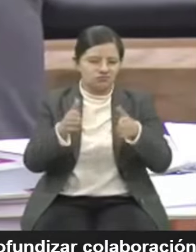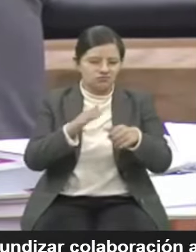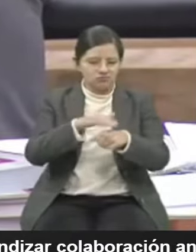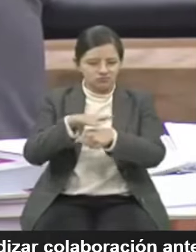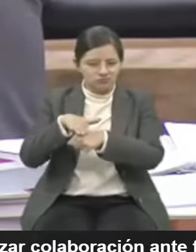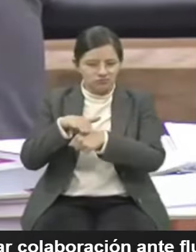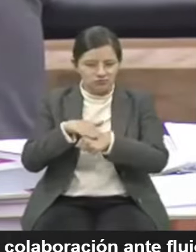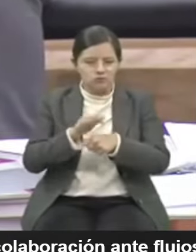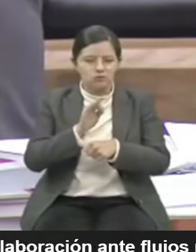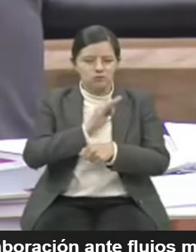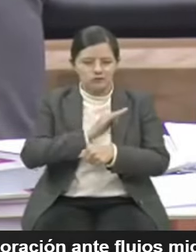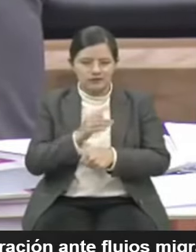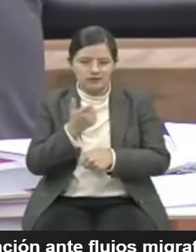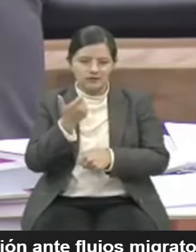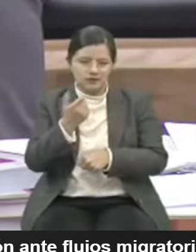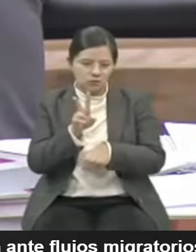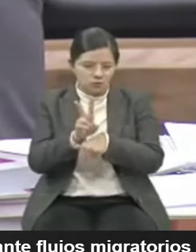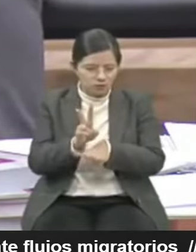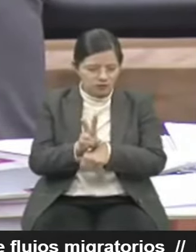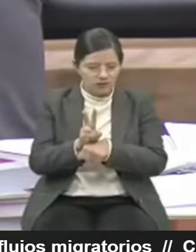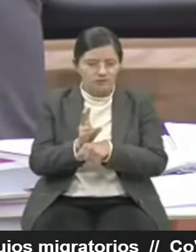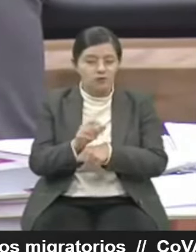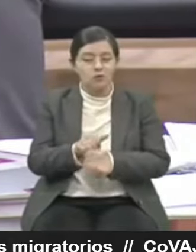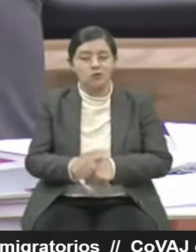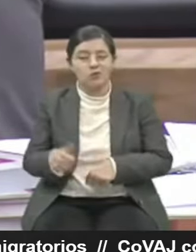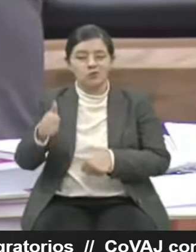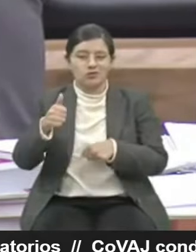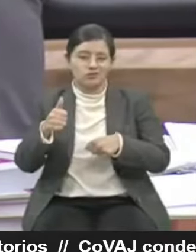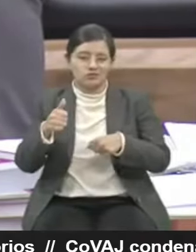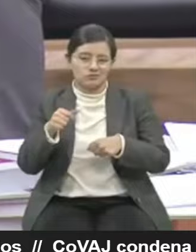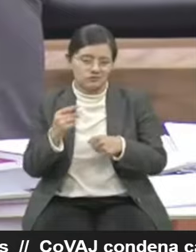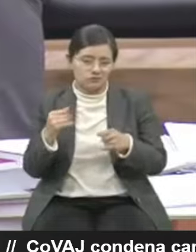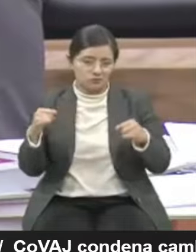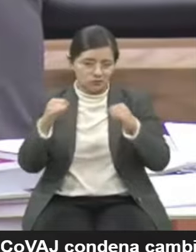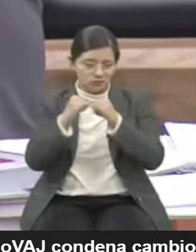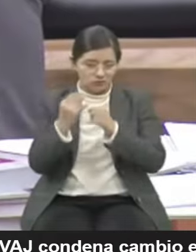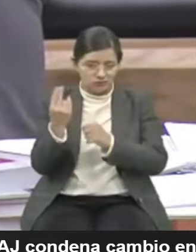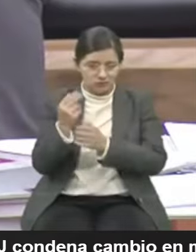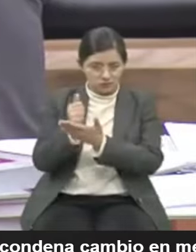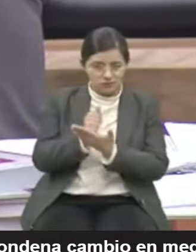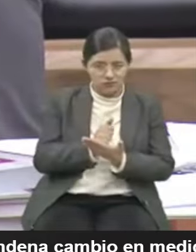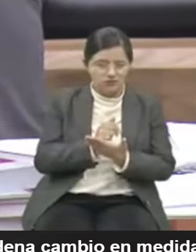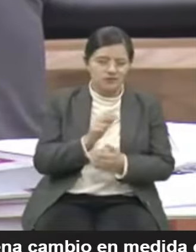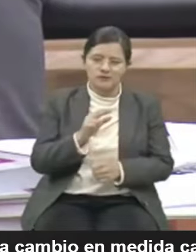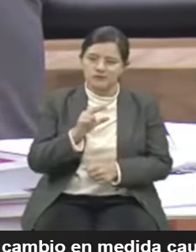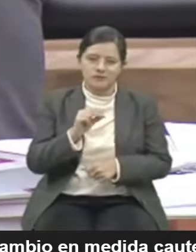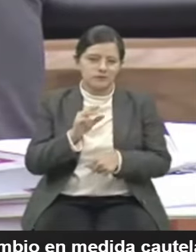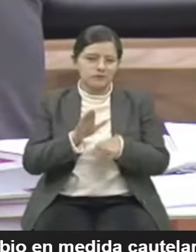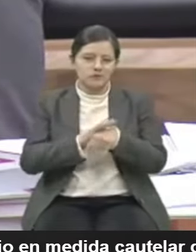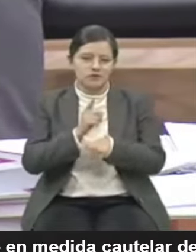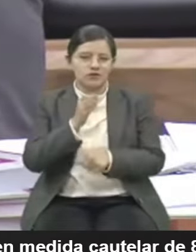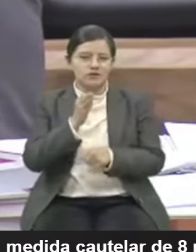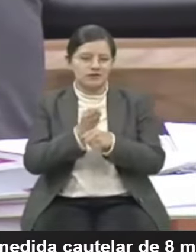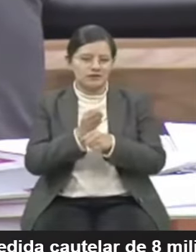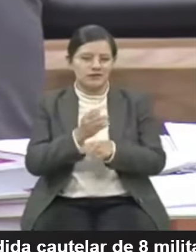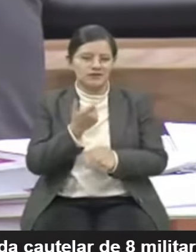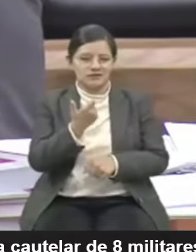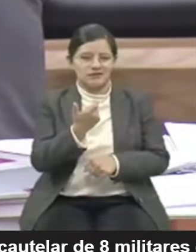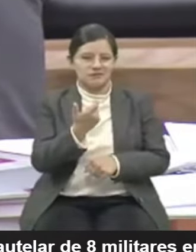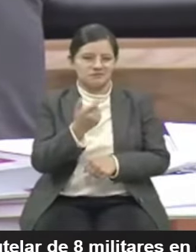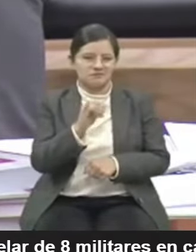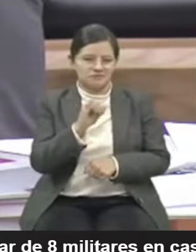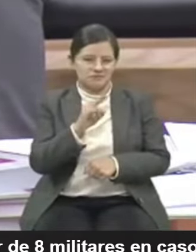fiscalizar los asuntos sin necesidad de un tercero Porque hoy ya no es el conjunto de instituciones Hoy es el recurso del